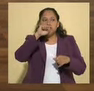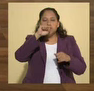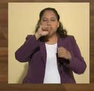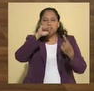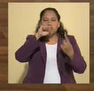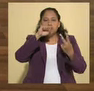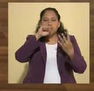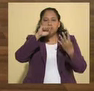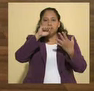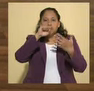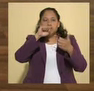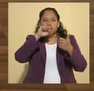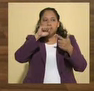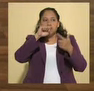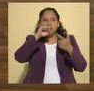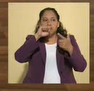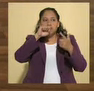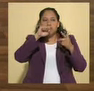En el traslado exhalar.